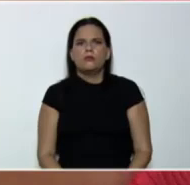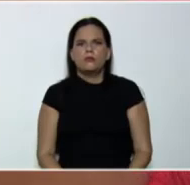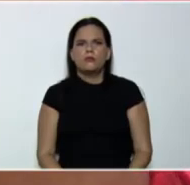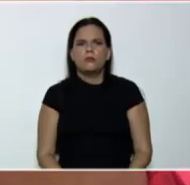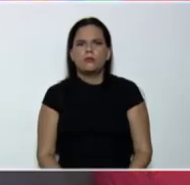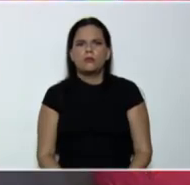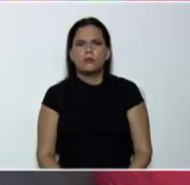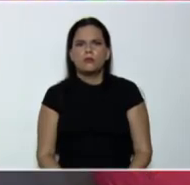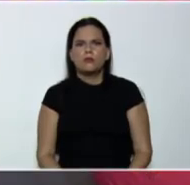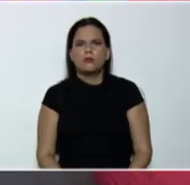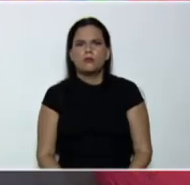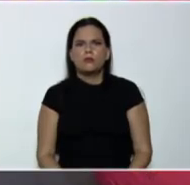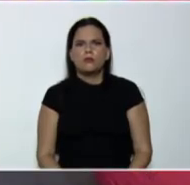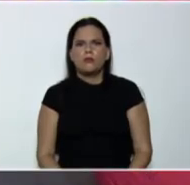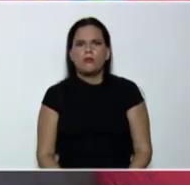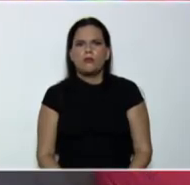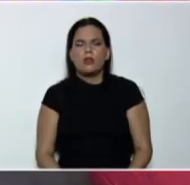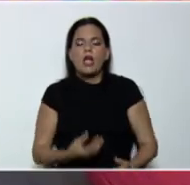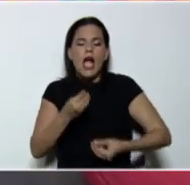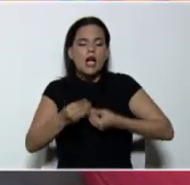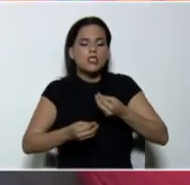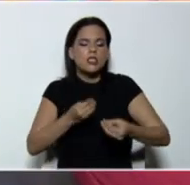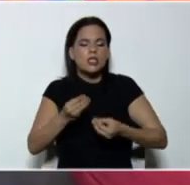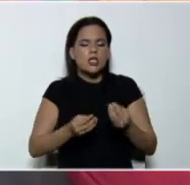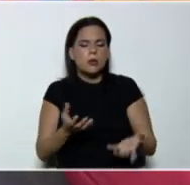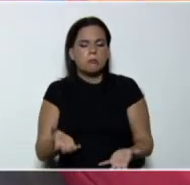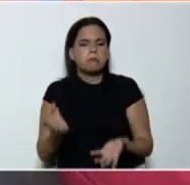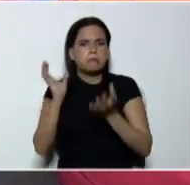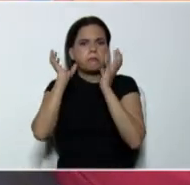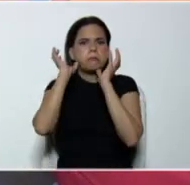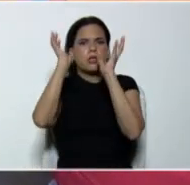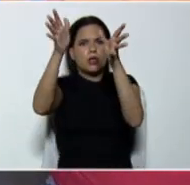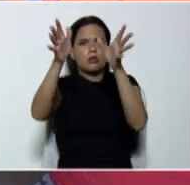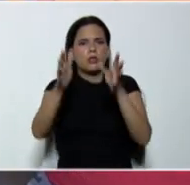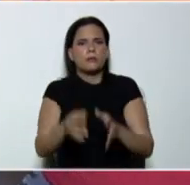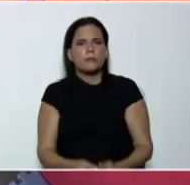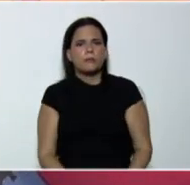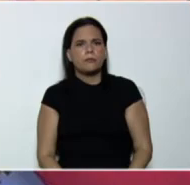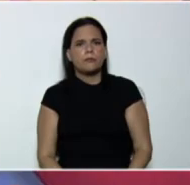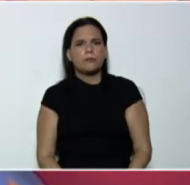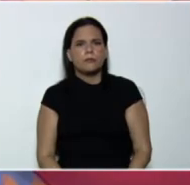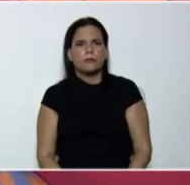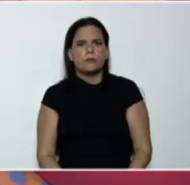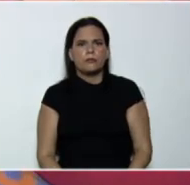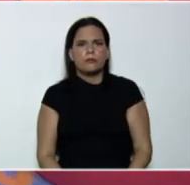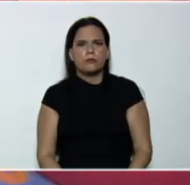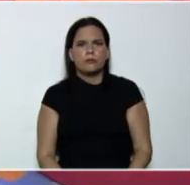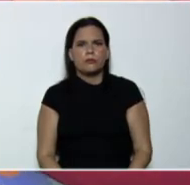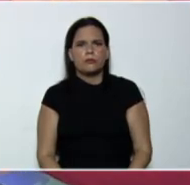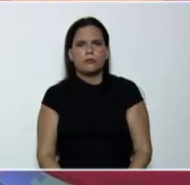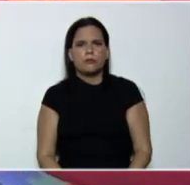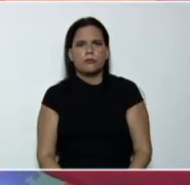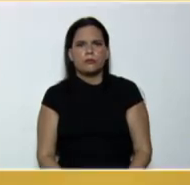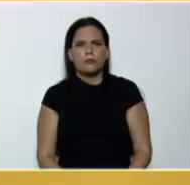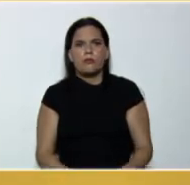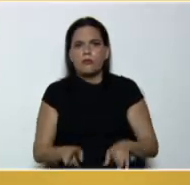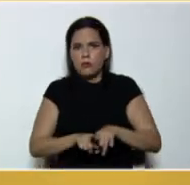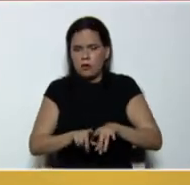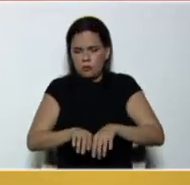el papel elaborando pelotas y también